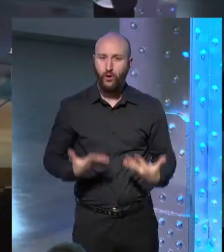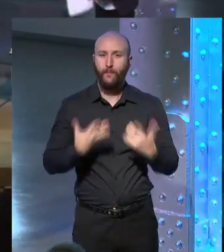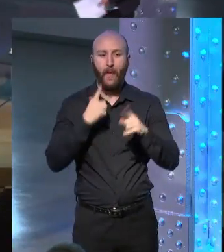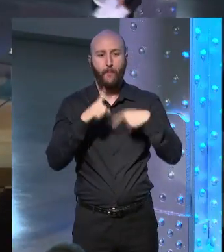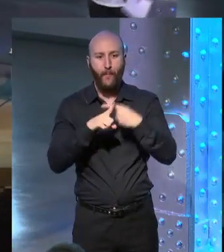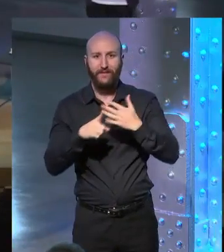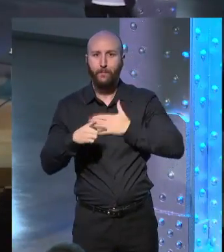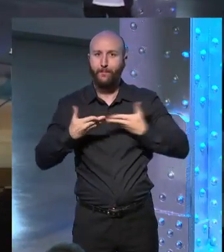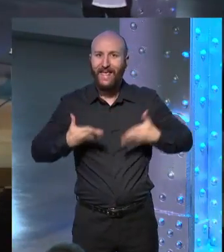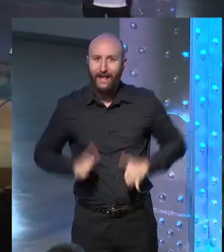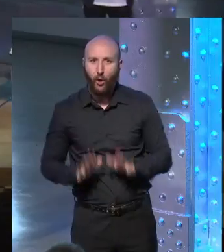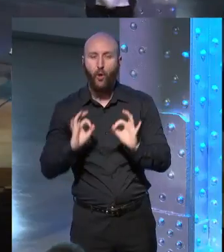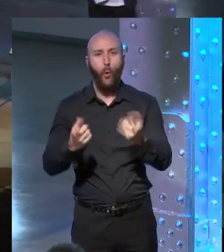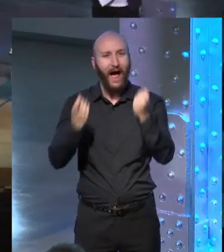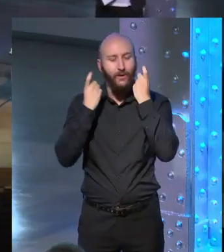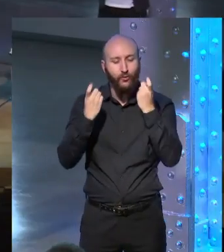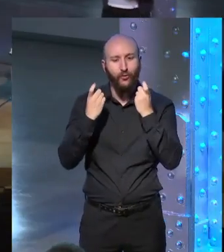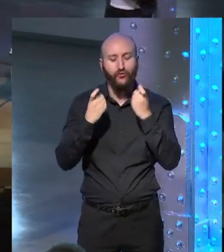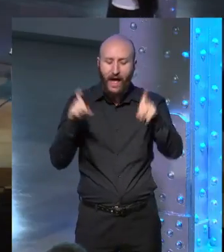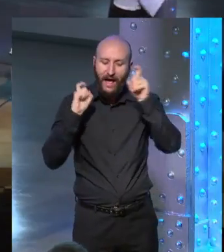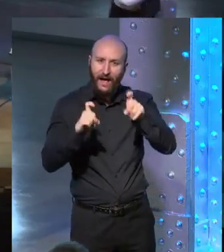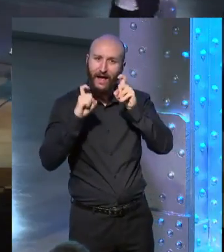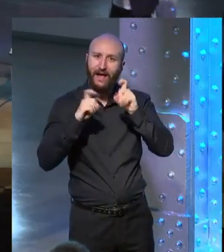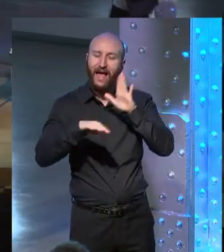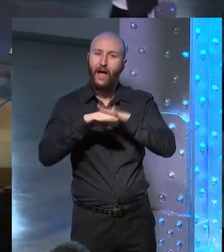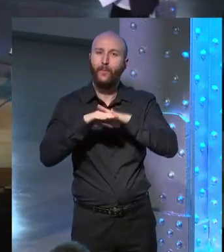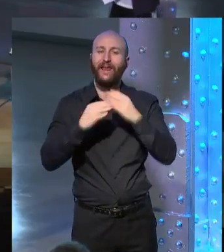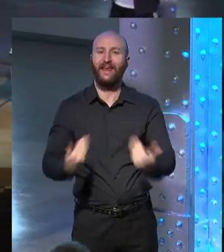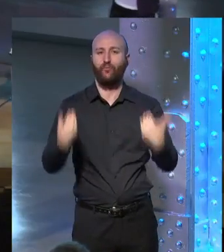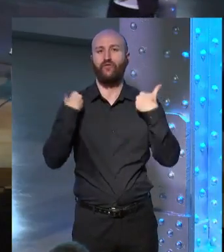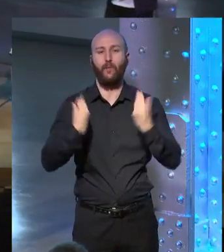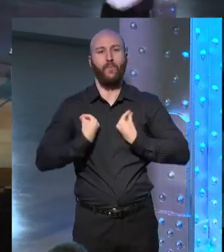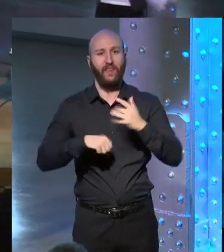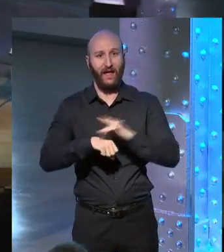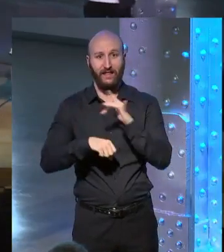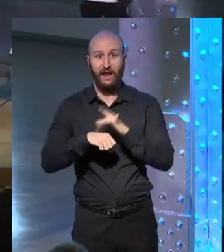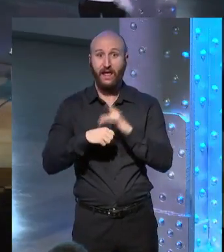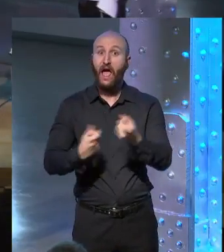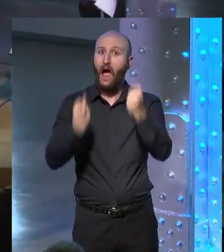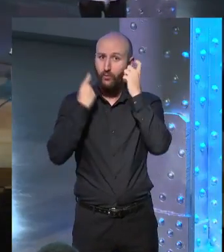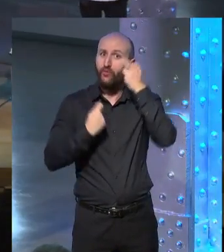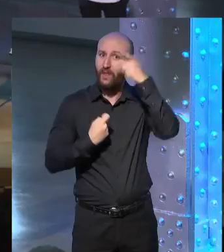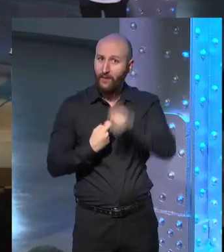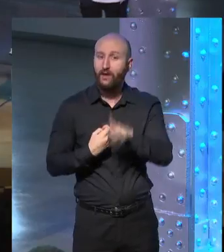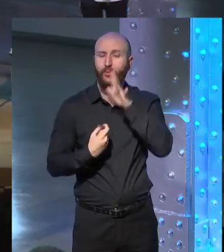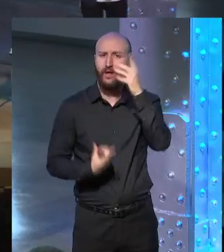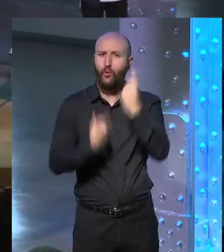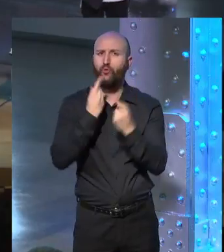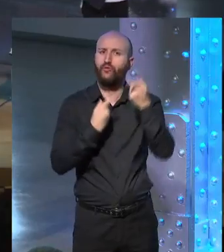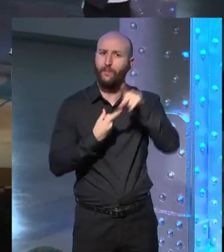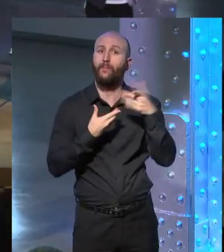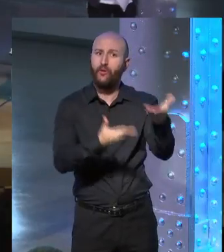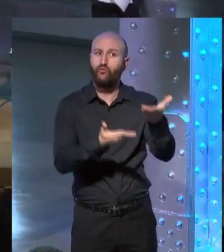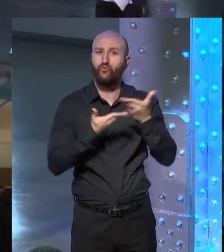o a nuestros alumnos responsables de la vida digital. Y digo alumnos porque hay alguien que también nos puede ayudar y nos puede